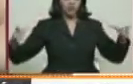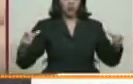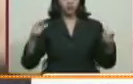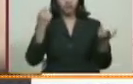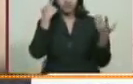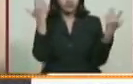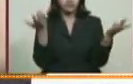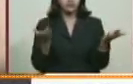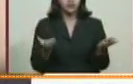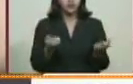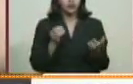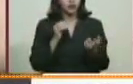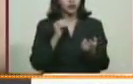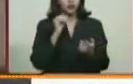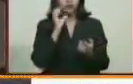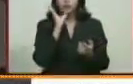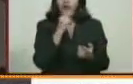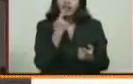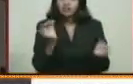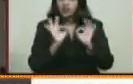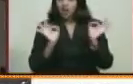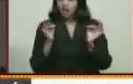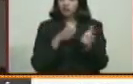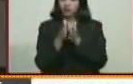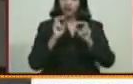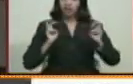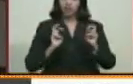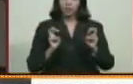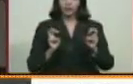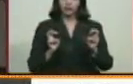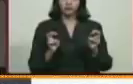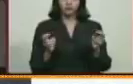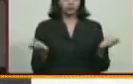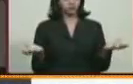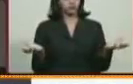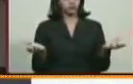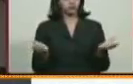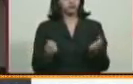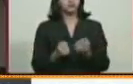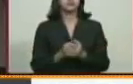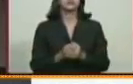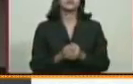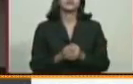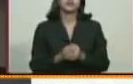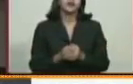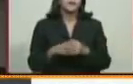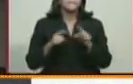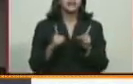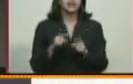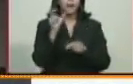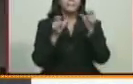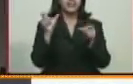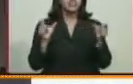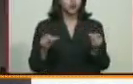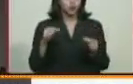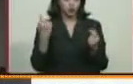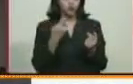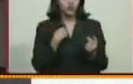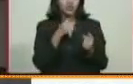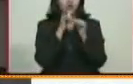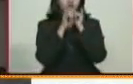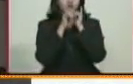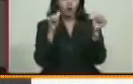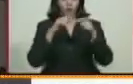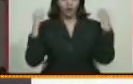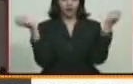nada que decir sobre este tema. Bueno, hay actores políticos de estos movimientos que sí se han pronunciado. Pero de manera individual. Yo diría una rueda de prensa. Además